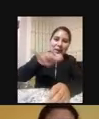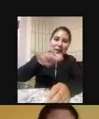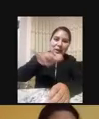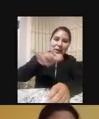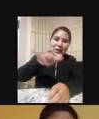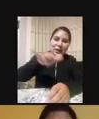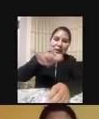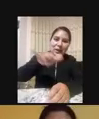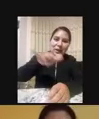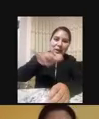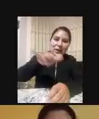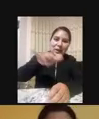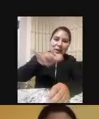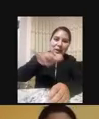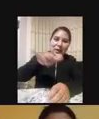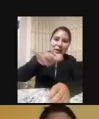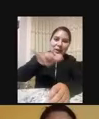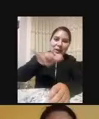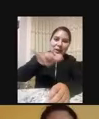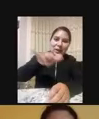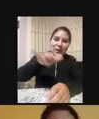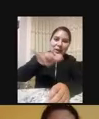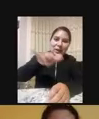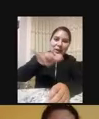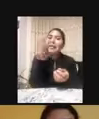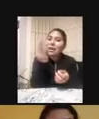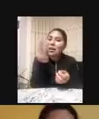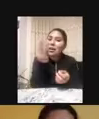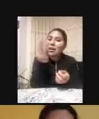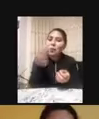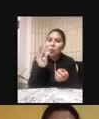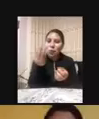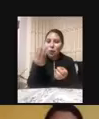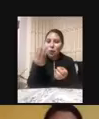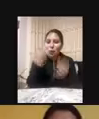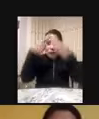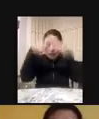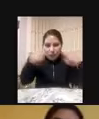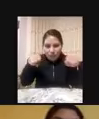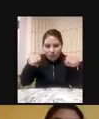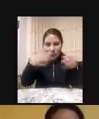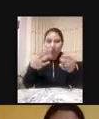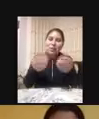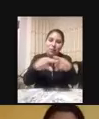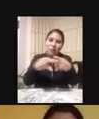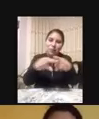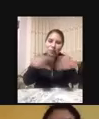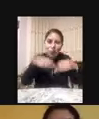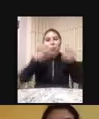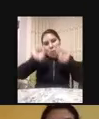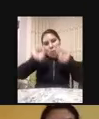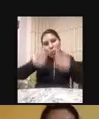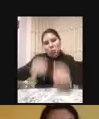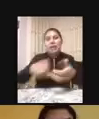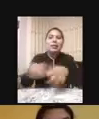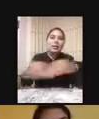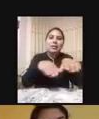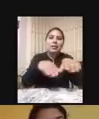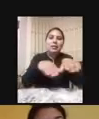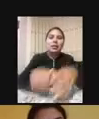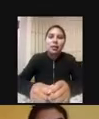sencillo. Es un maple que está pintado de colores y se está realizando el uso. ¿Qué se está trabajando? La prensión, se está trabajando